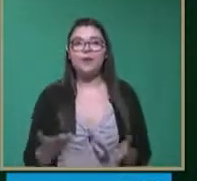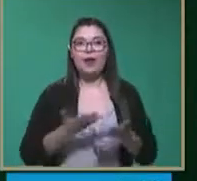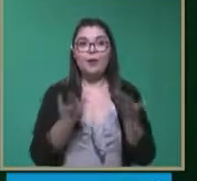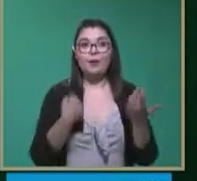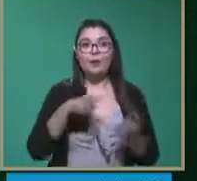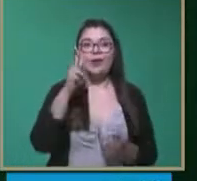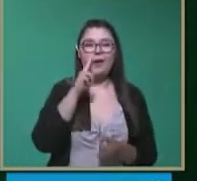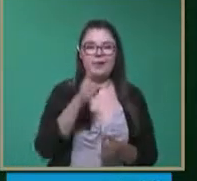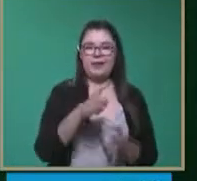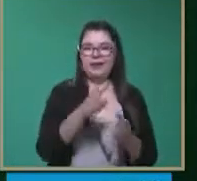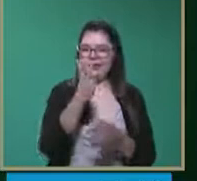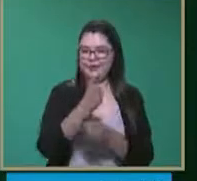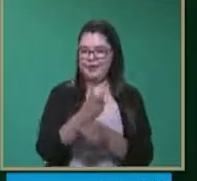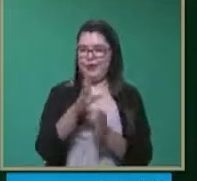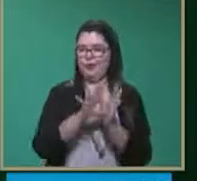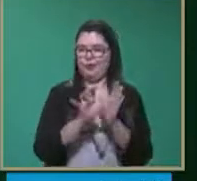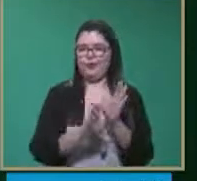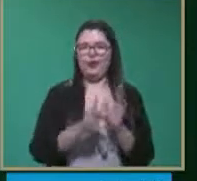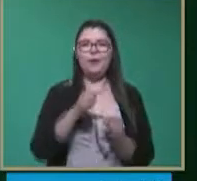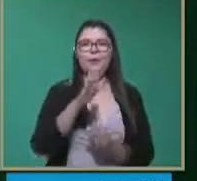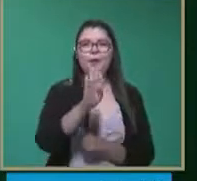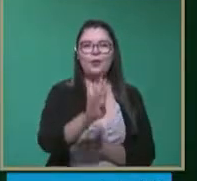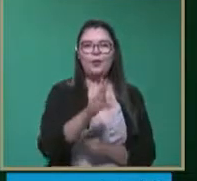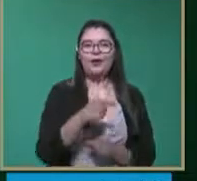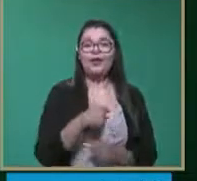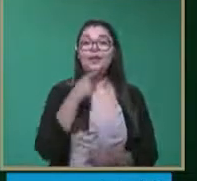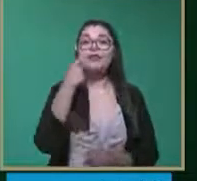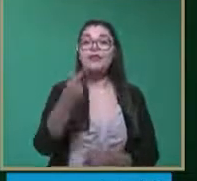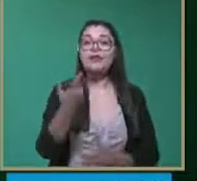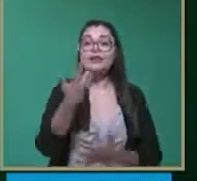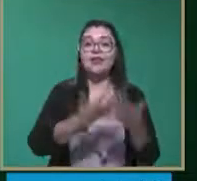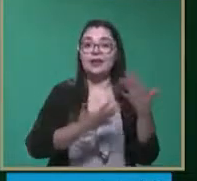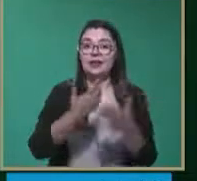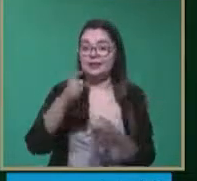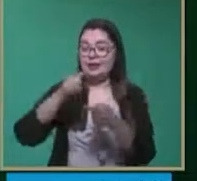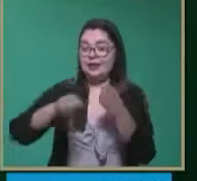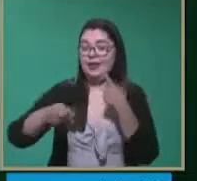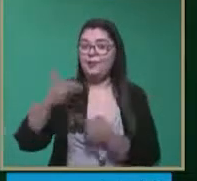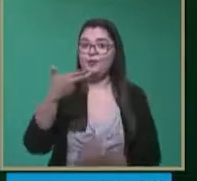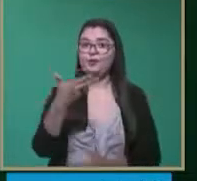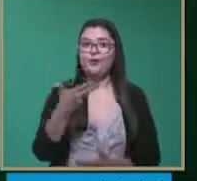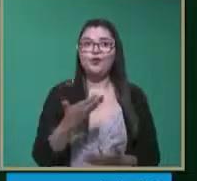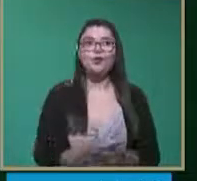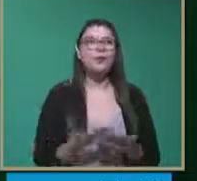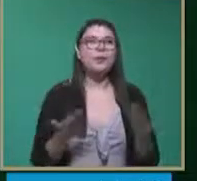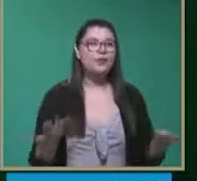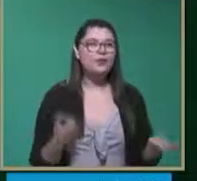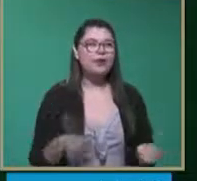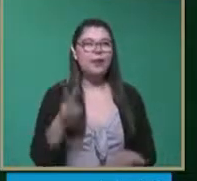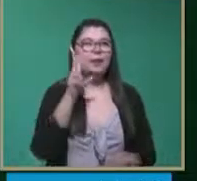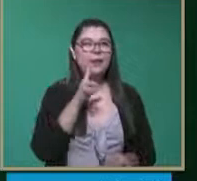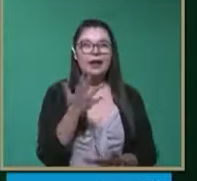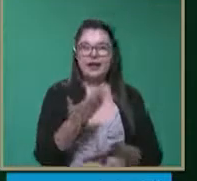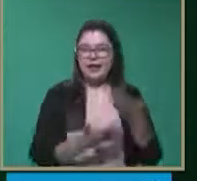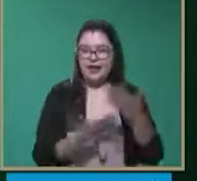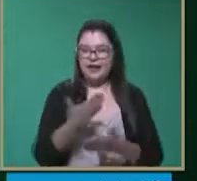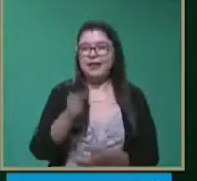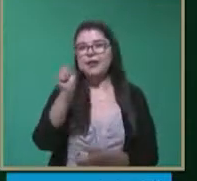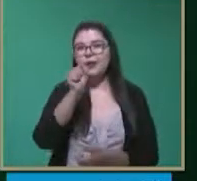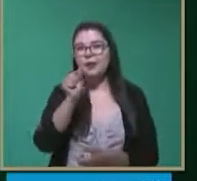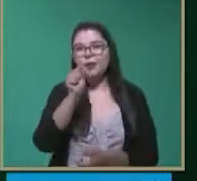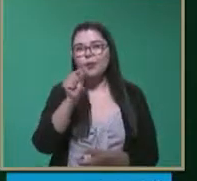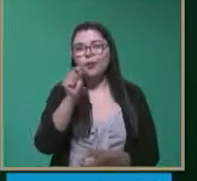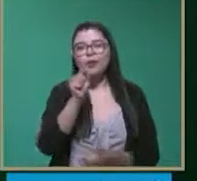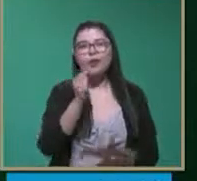segunda? La segunda resta dice 15 menos 8. Nos vamos a ubicar en el número 15, que ya está ahí el